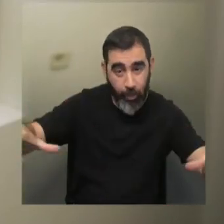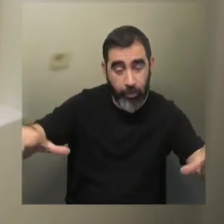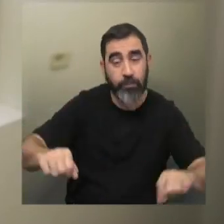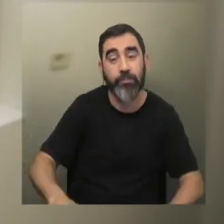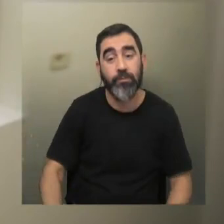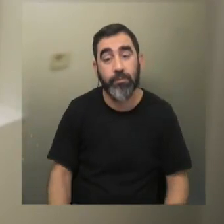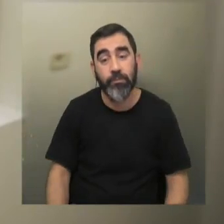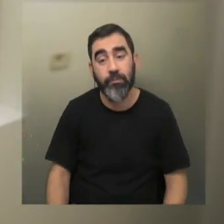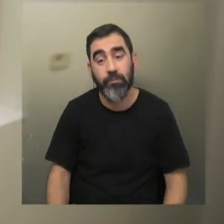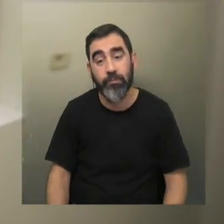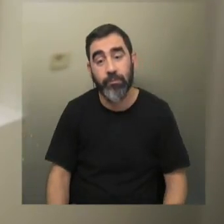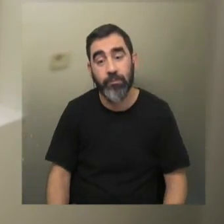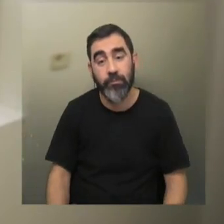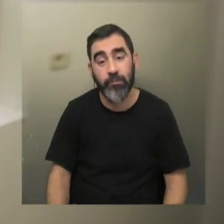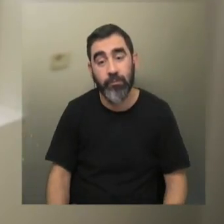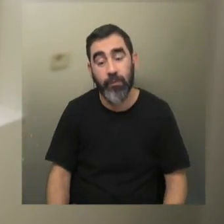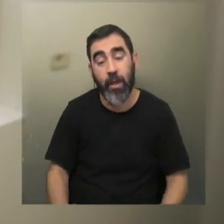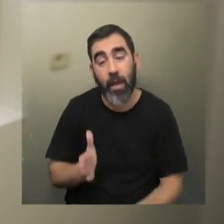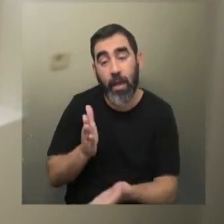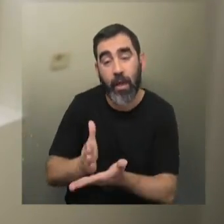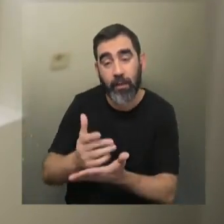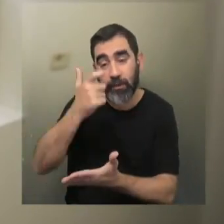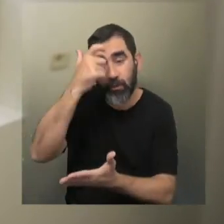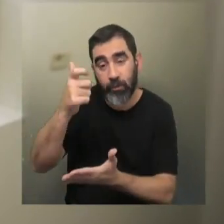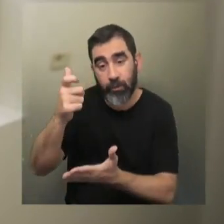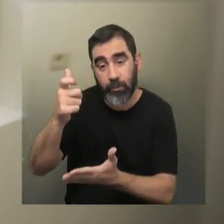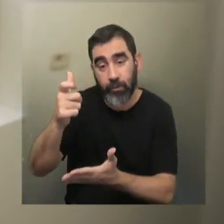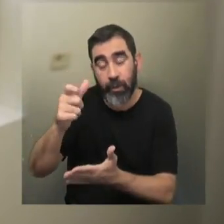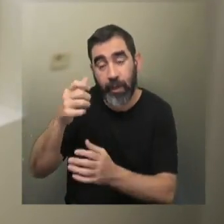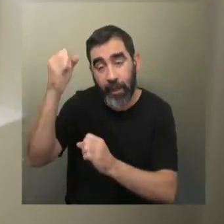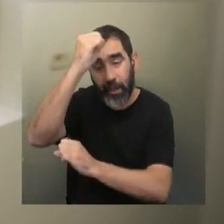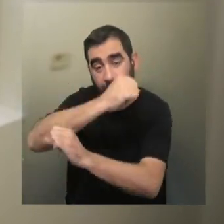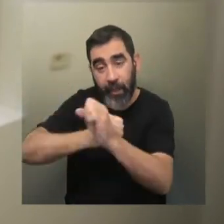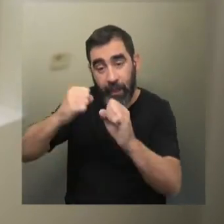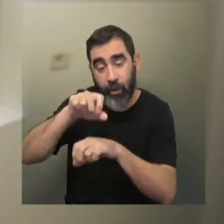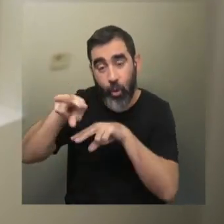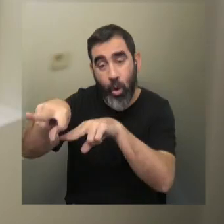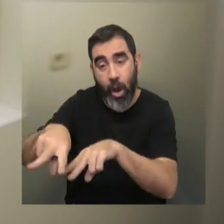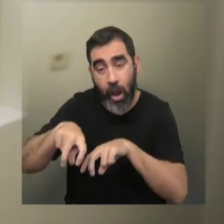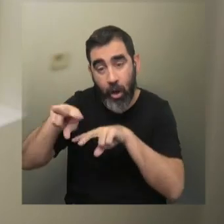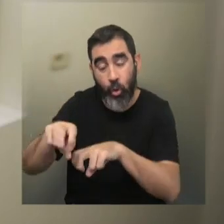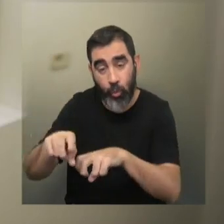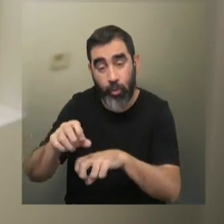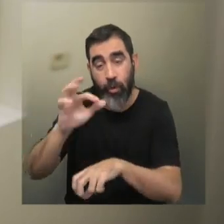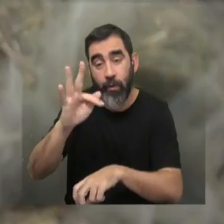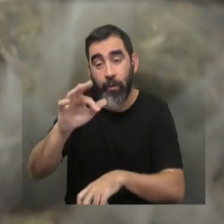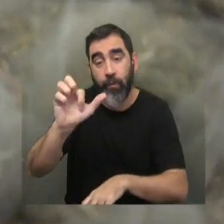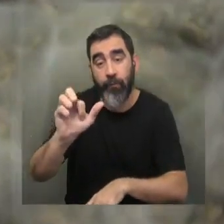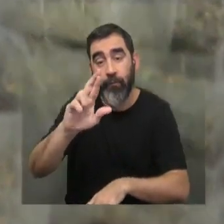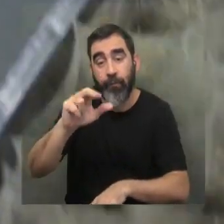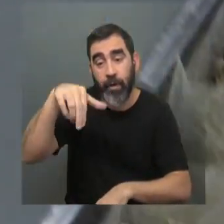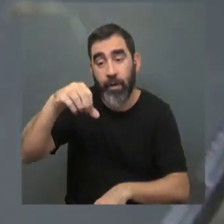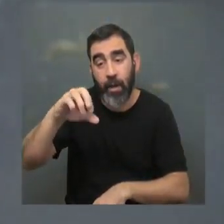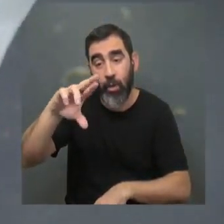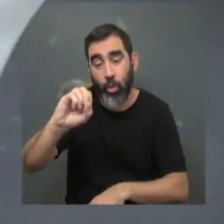que empezaron con el asesoramiento técnico de un ingeniero agrónomo, Fernando Queiroz, que es nuestro ingeniero agrónomo hasta el día de hoy. Empezamos